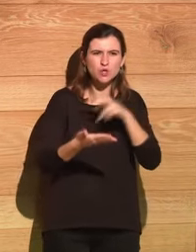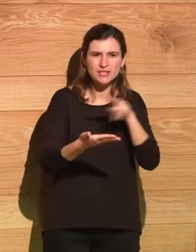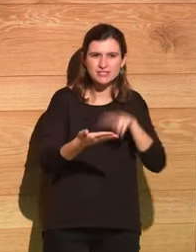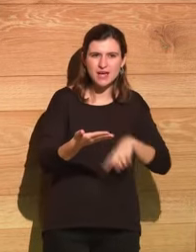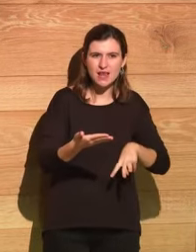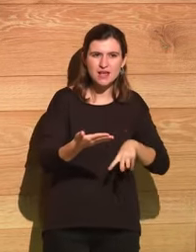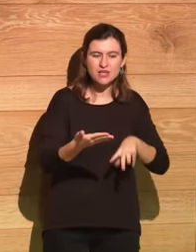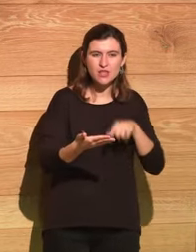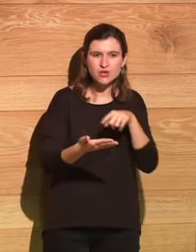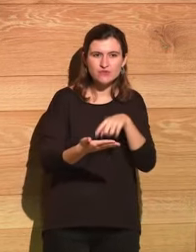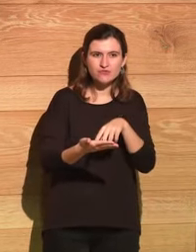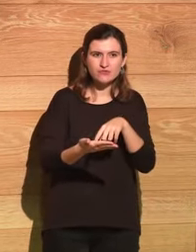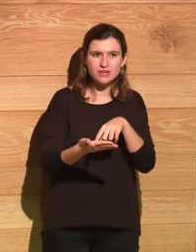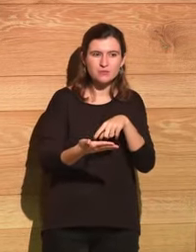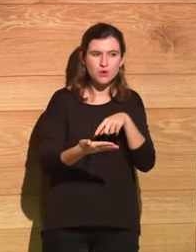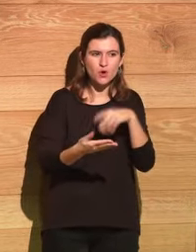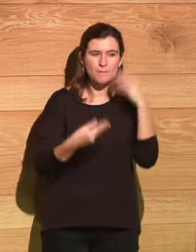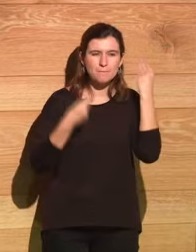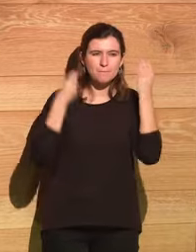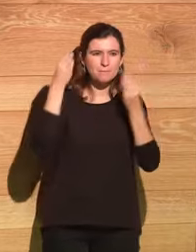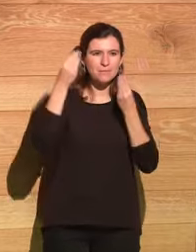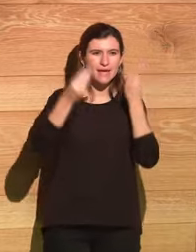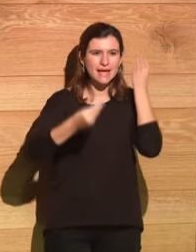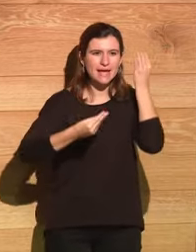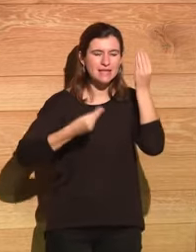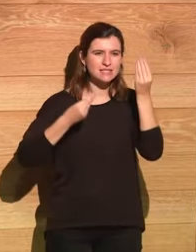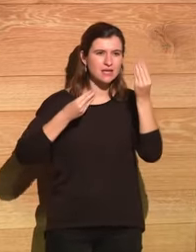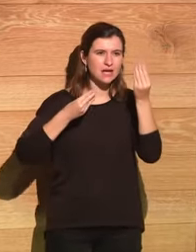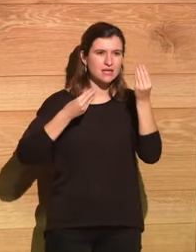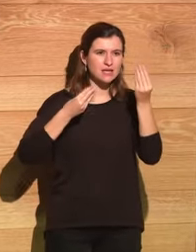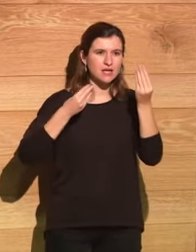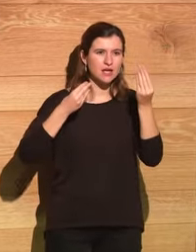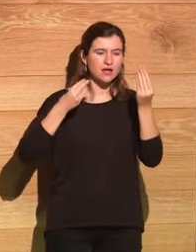que efectivamente se ponen a pensar a partir